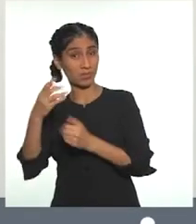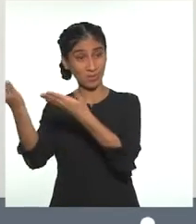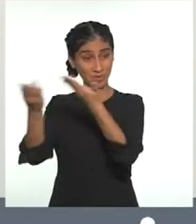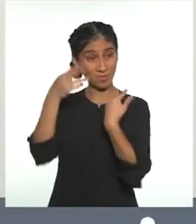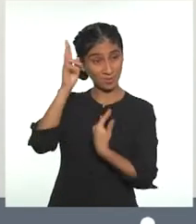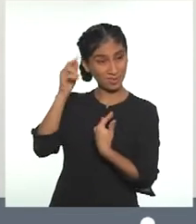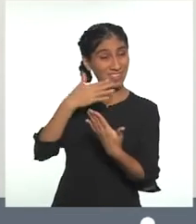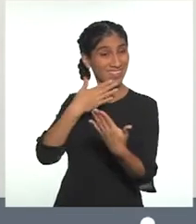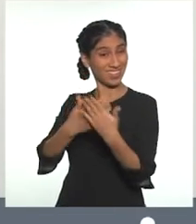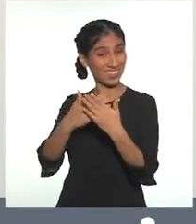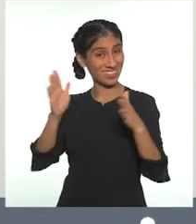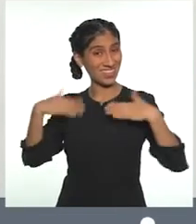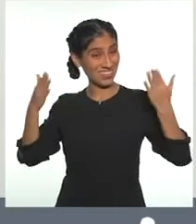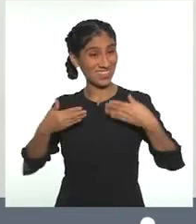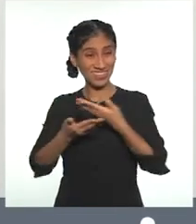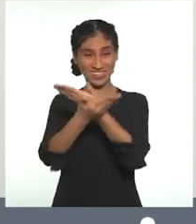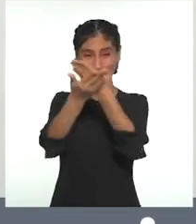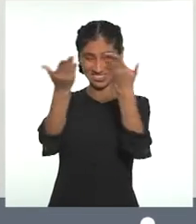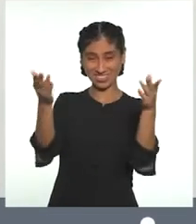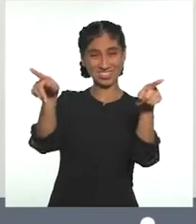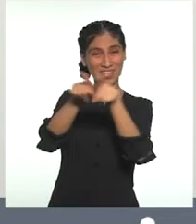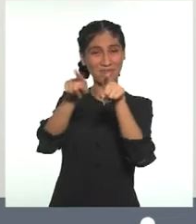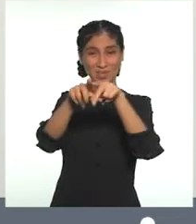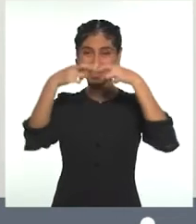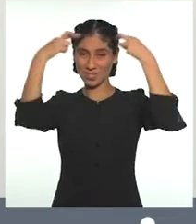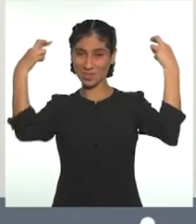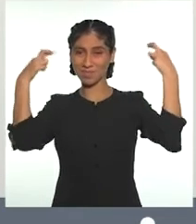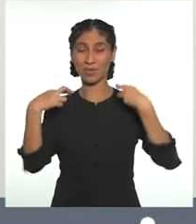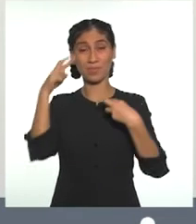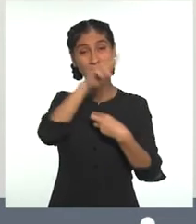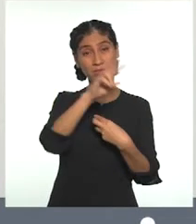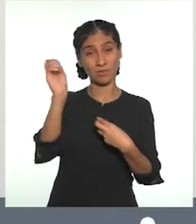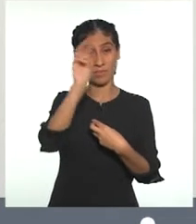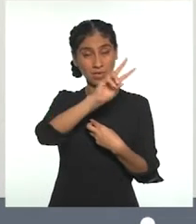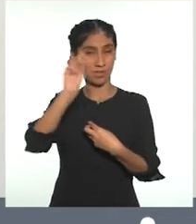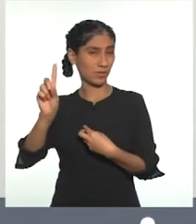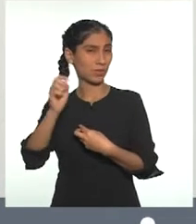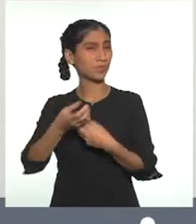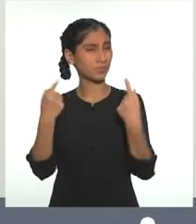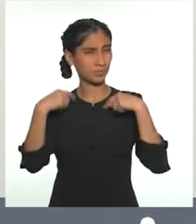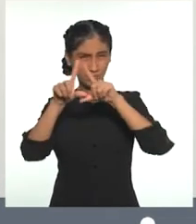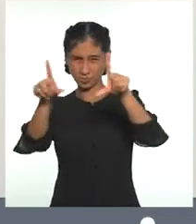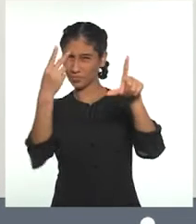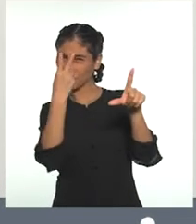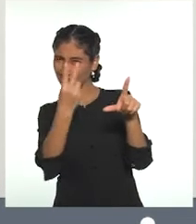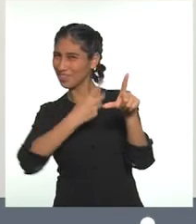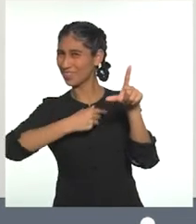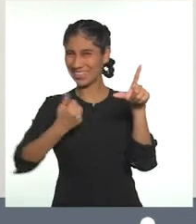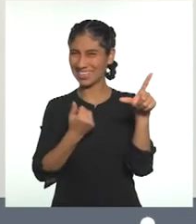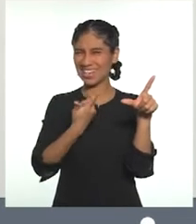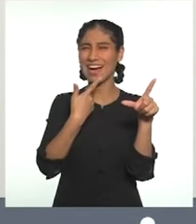Gracias, estoy muy contento de estar con ustedes y con la promo 2021.